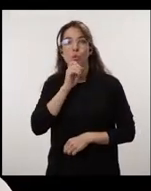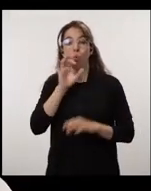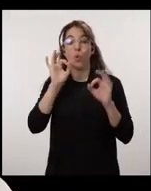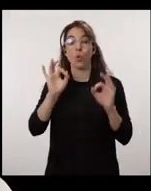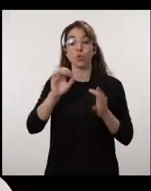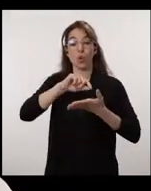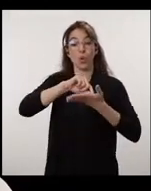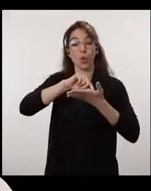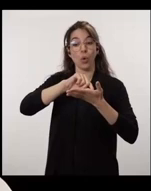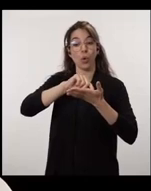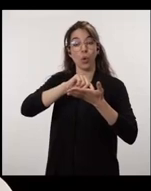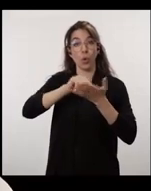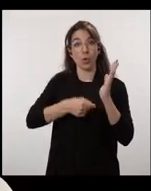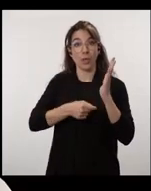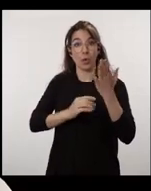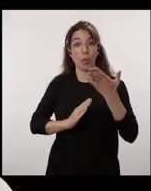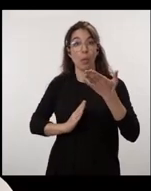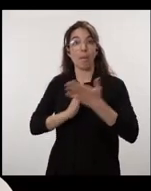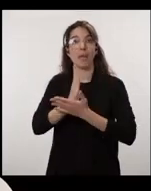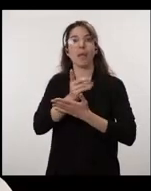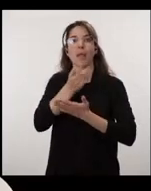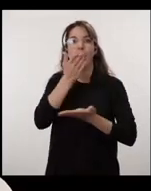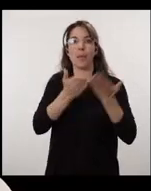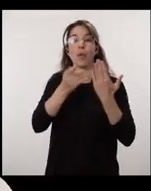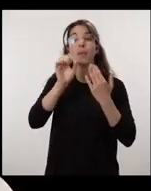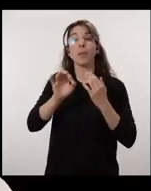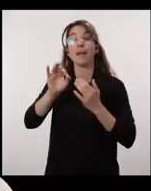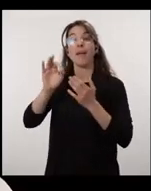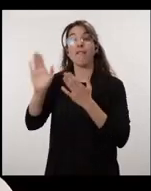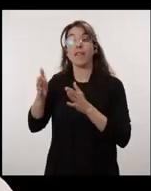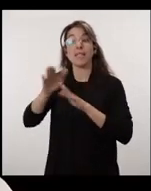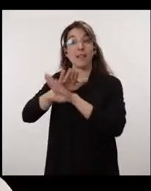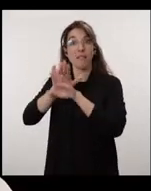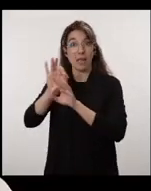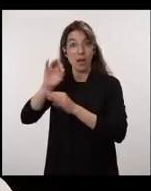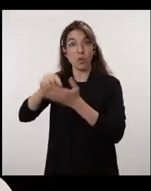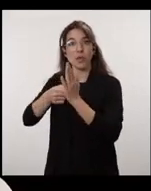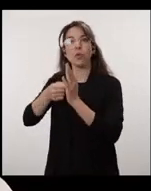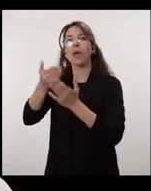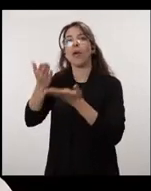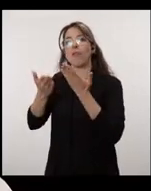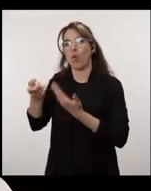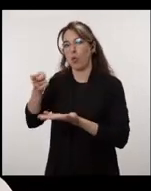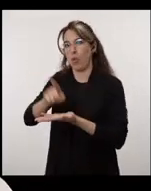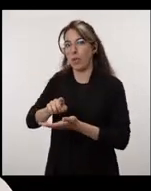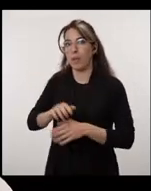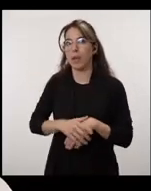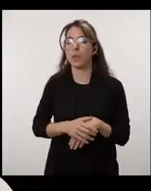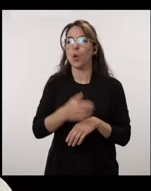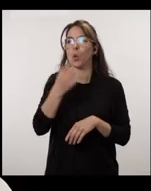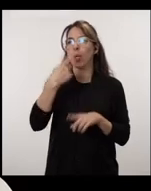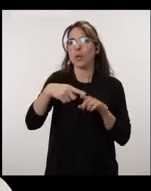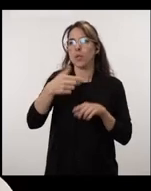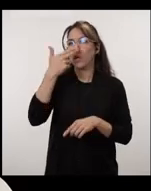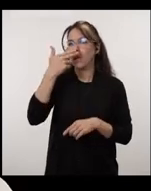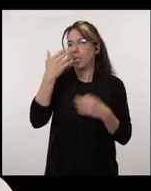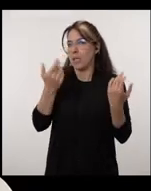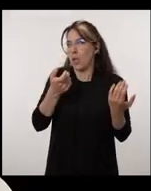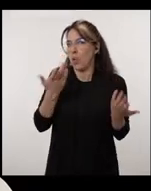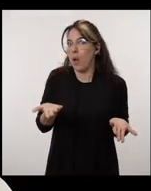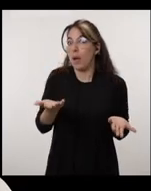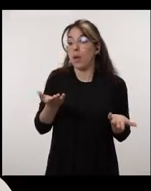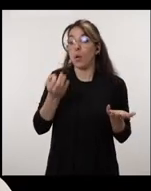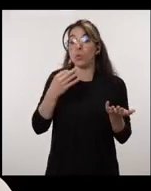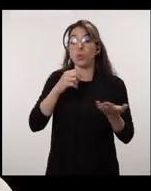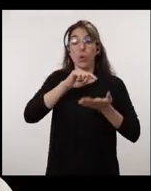y en la fase final del contrato y una cosa que yo creo que es muy interesante es que al inicio del contrato el propio investigador contratado